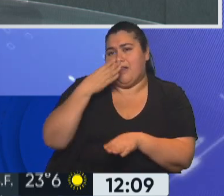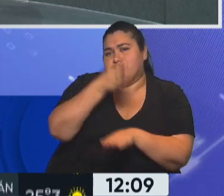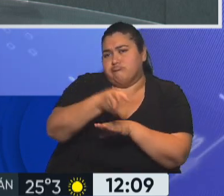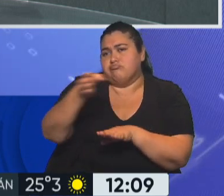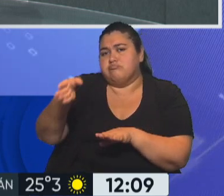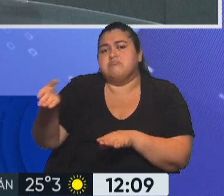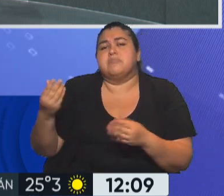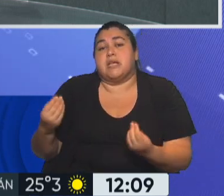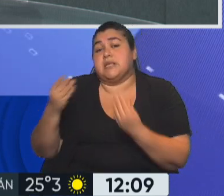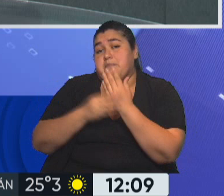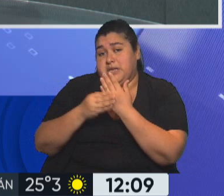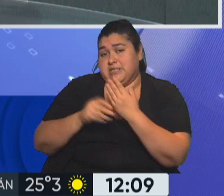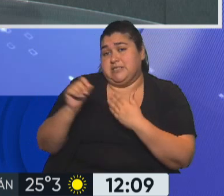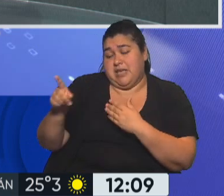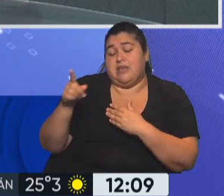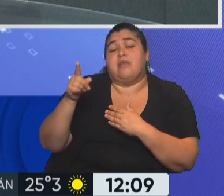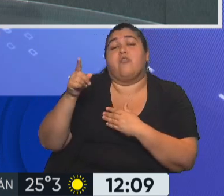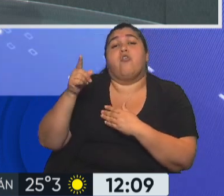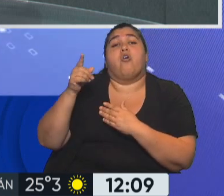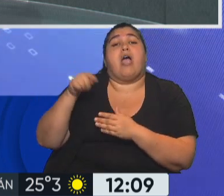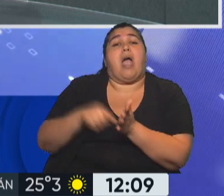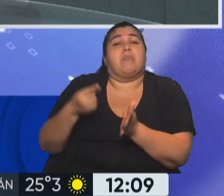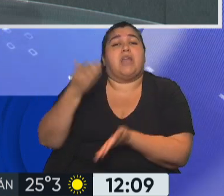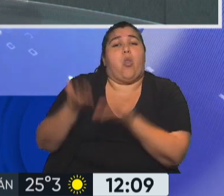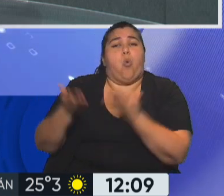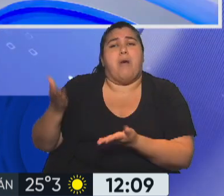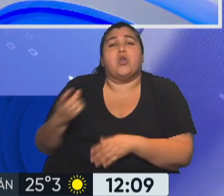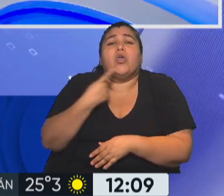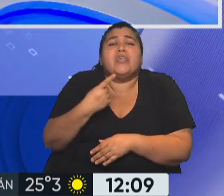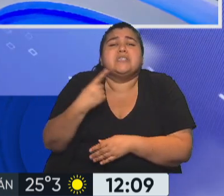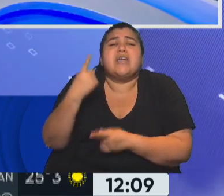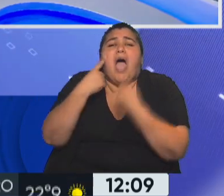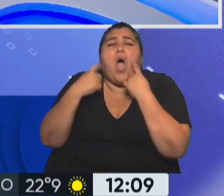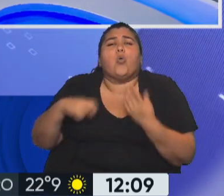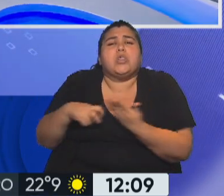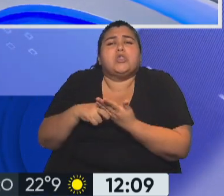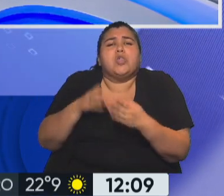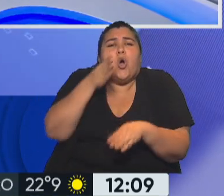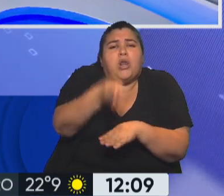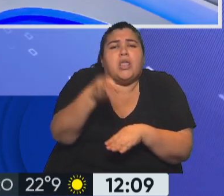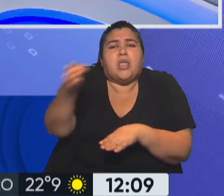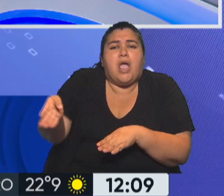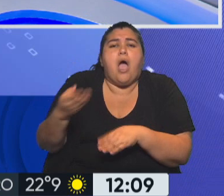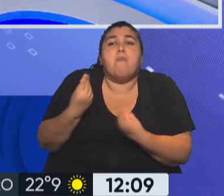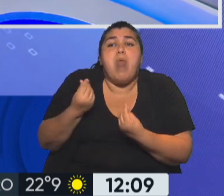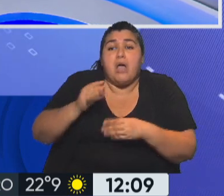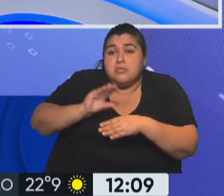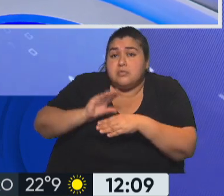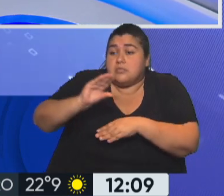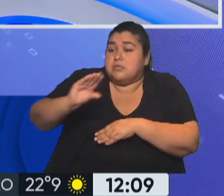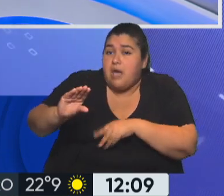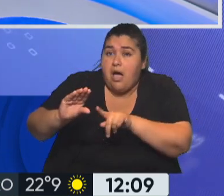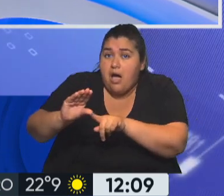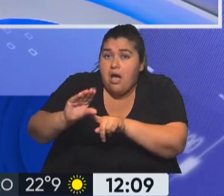Humano del Ministerio encabezado por Sandra Petovelo se habla de una auditoría sobre el destino y la utilización de las